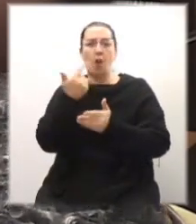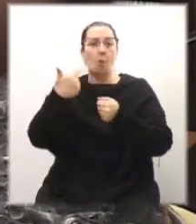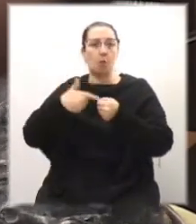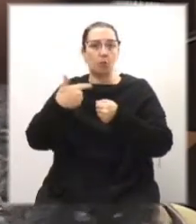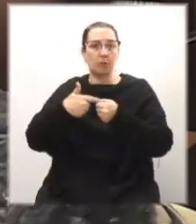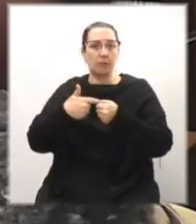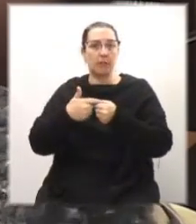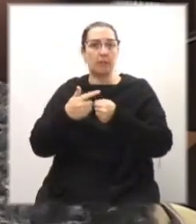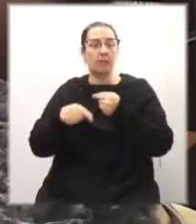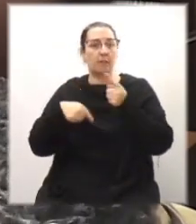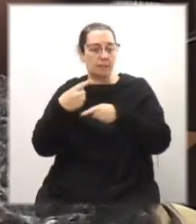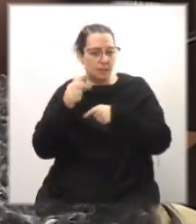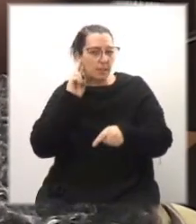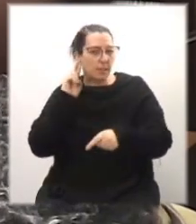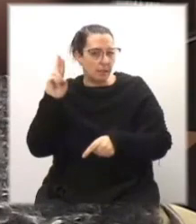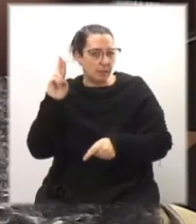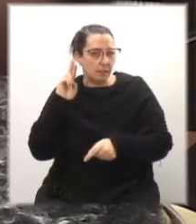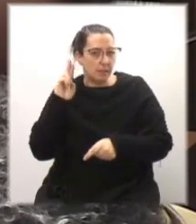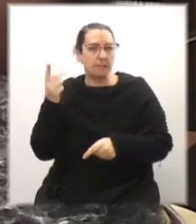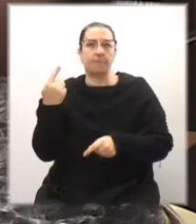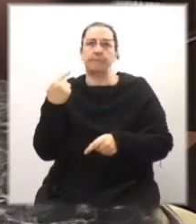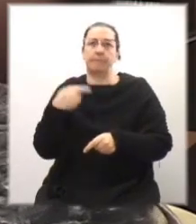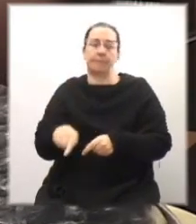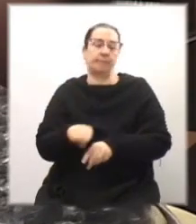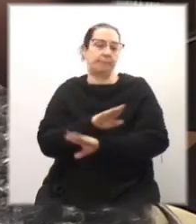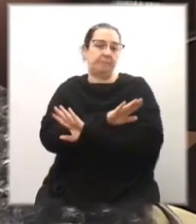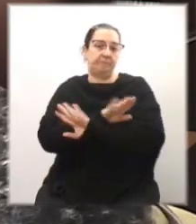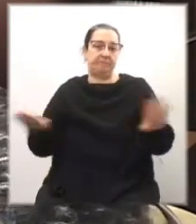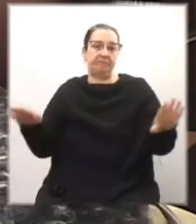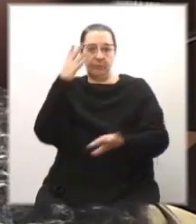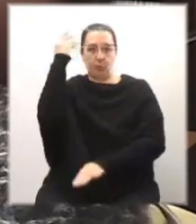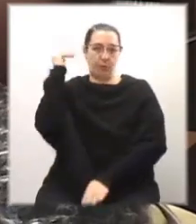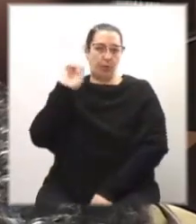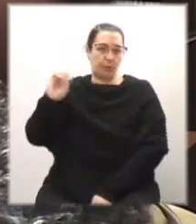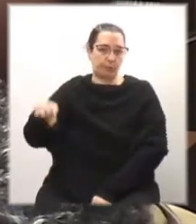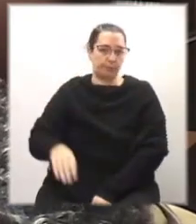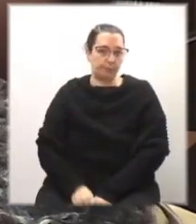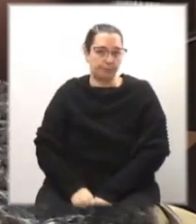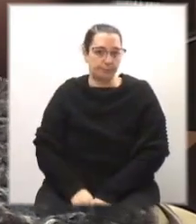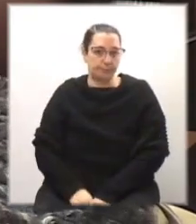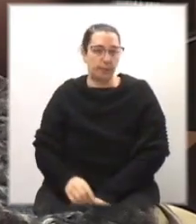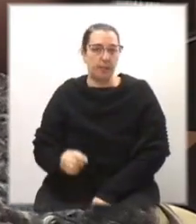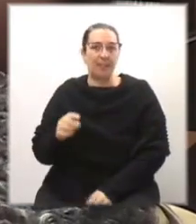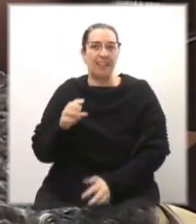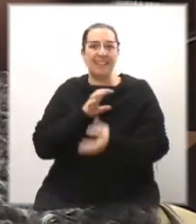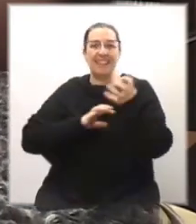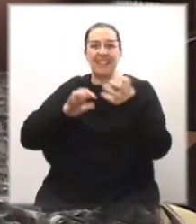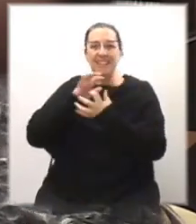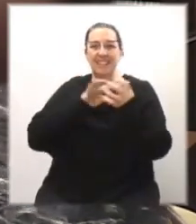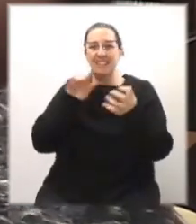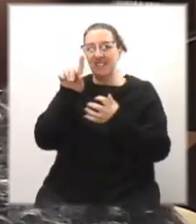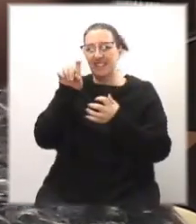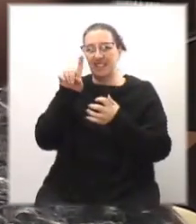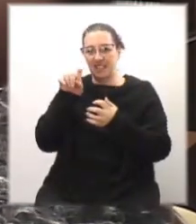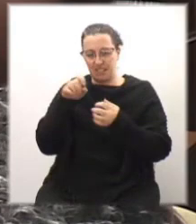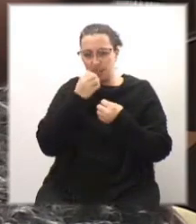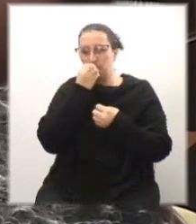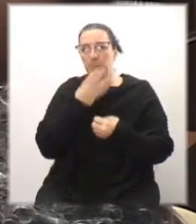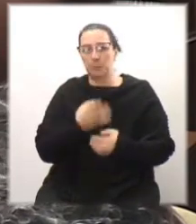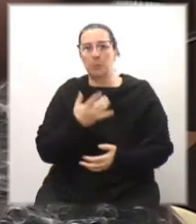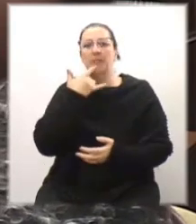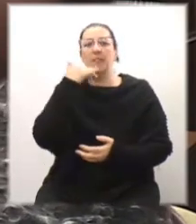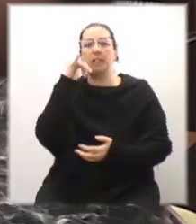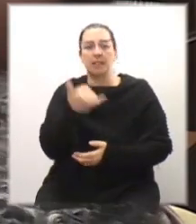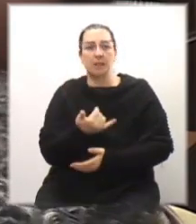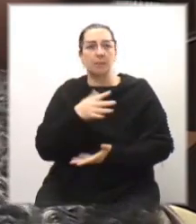aún todavía resuena? Bueno, estos quedaron en el olvido. La crisis hídrica es un buen ejemplo de la